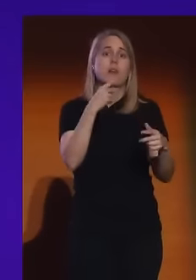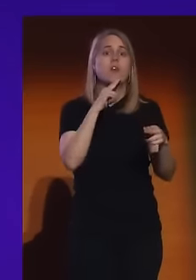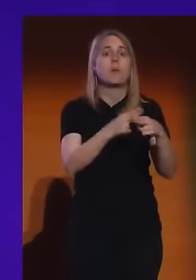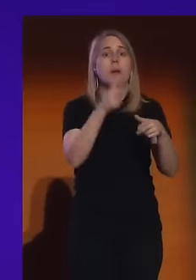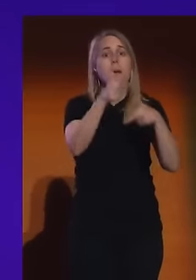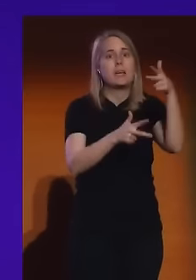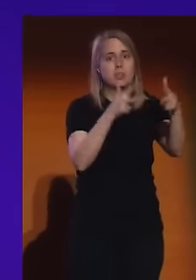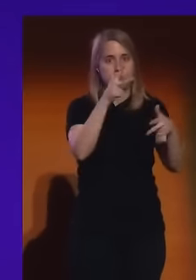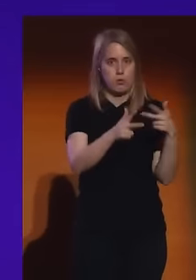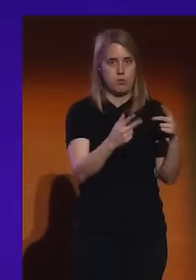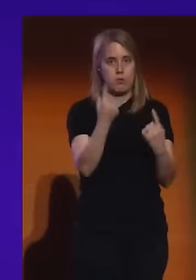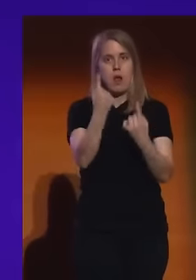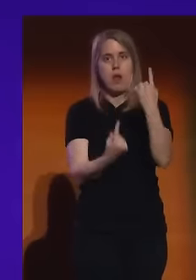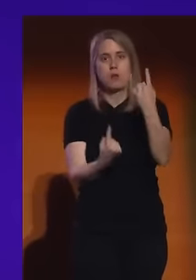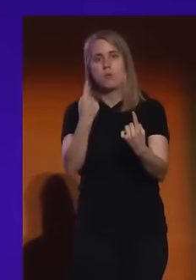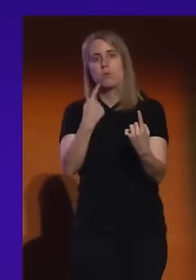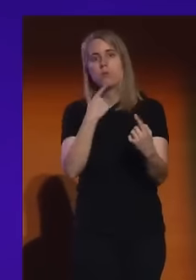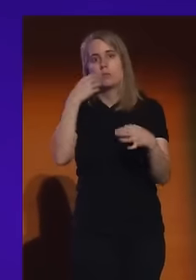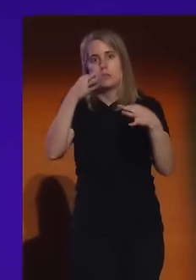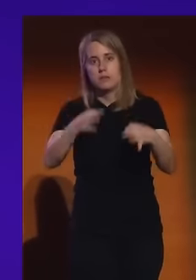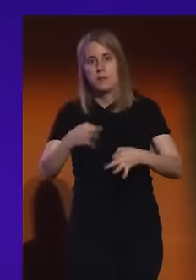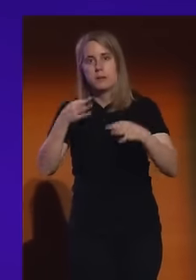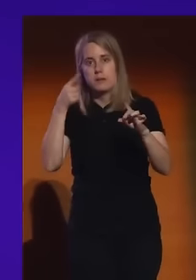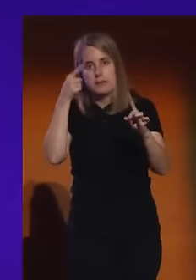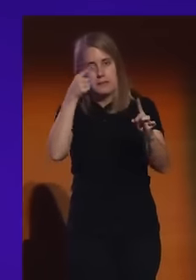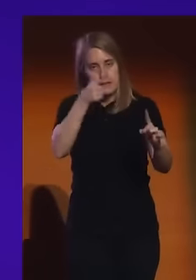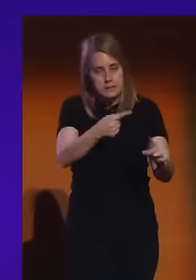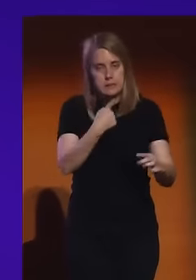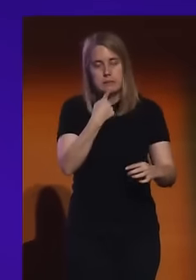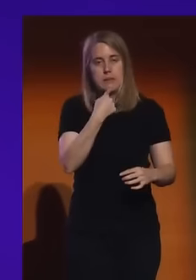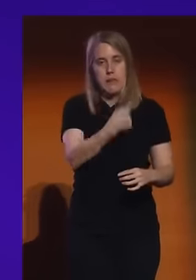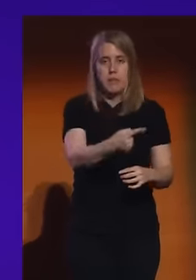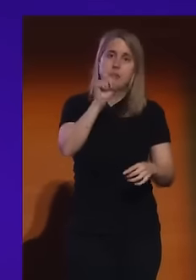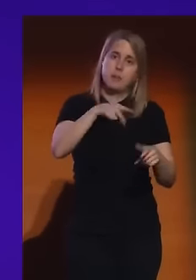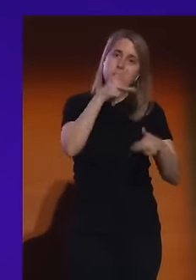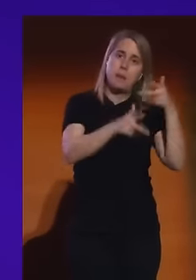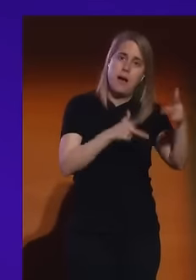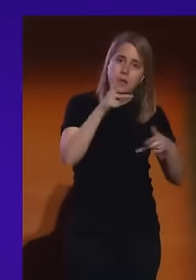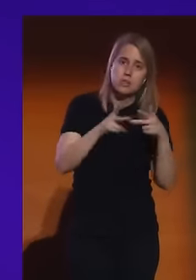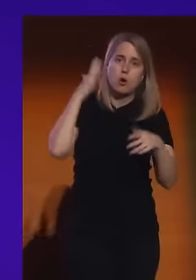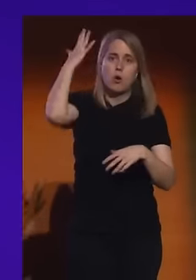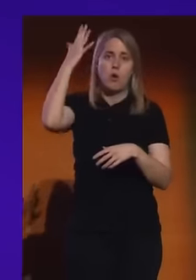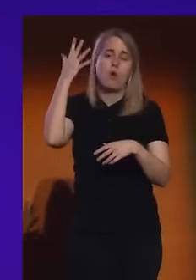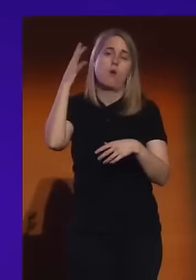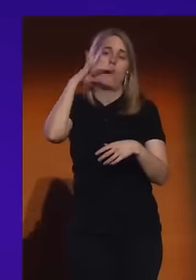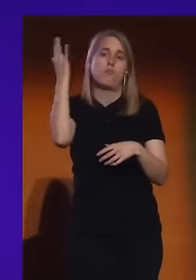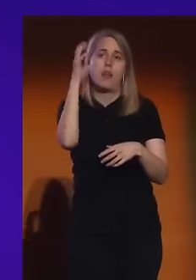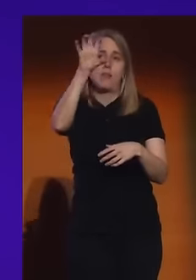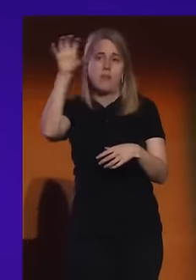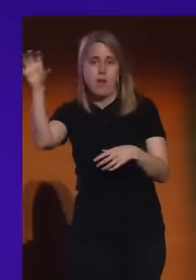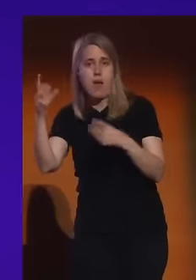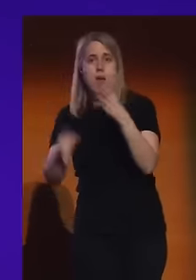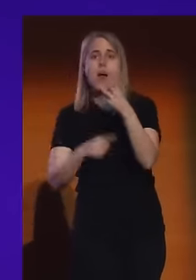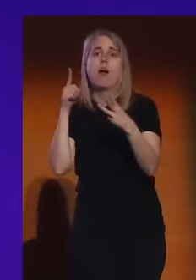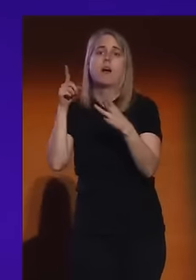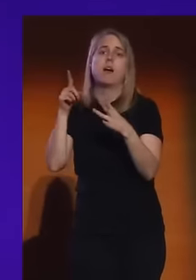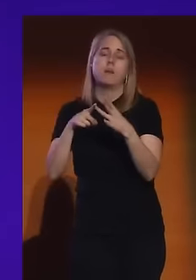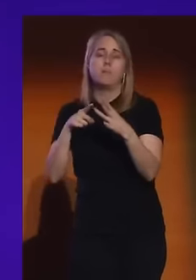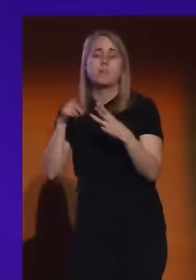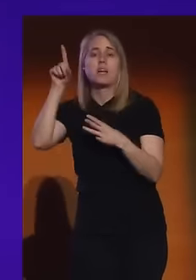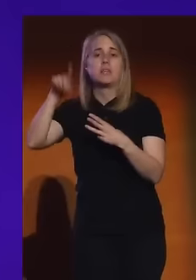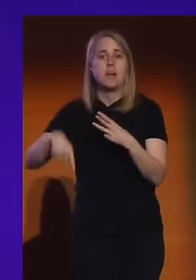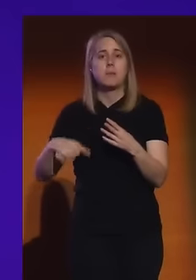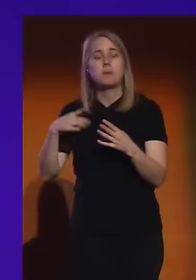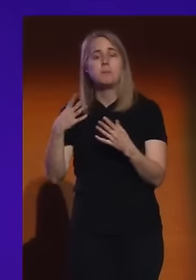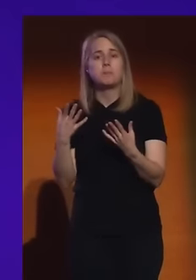vascas y que algunos siempre tenemos la tendencia a decir también son vascas las de la pó nafarroa shoa y las de nafarroa